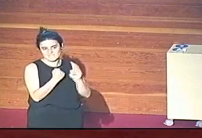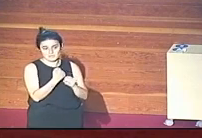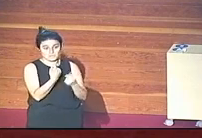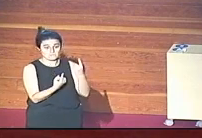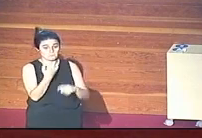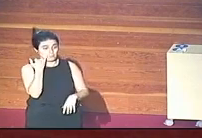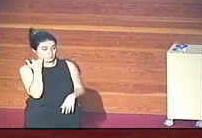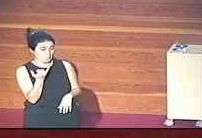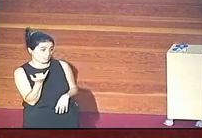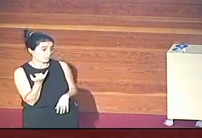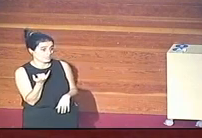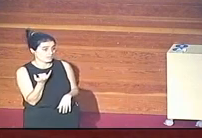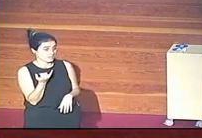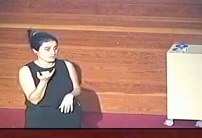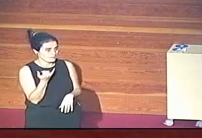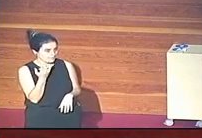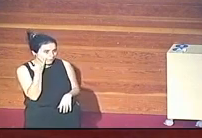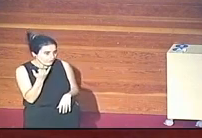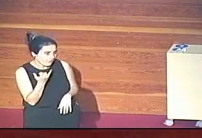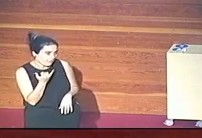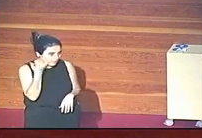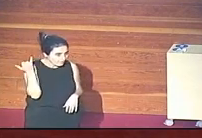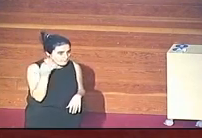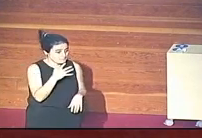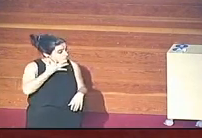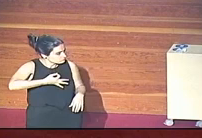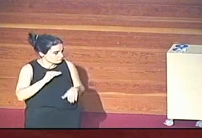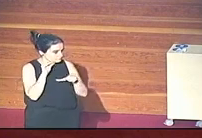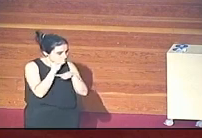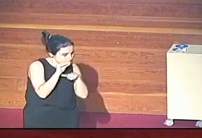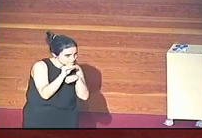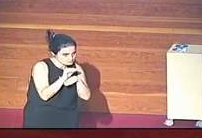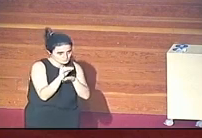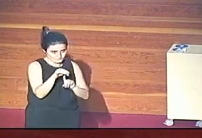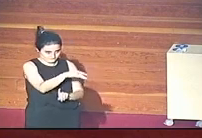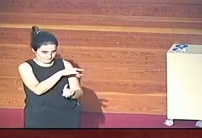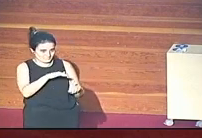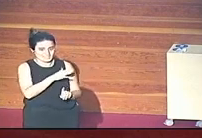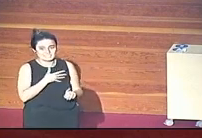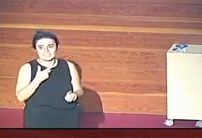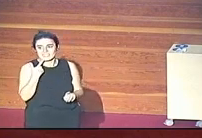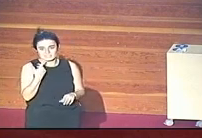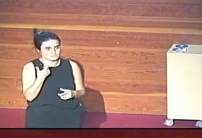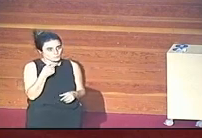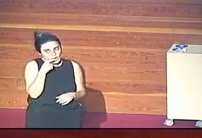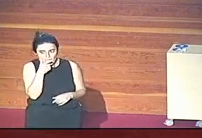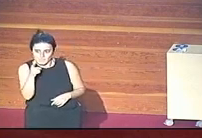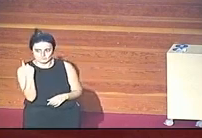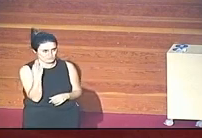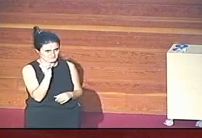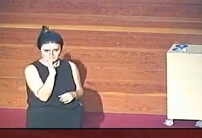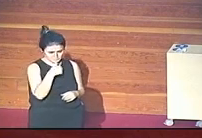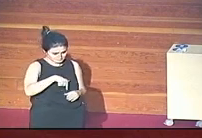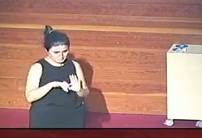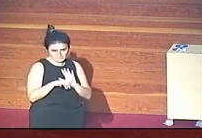aparentemente y está conservando la biodiversidad bueno pues eso no nos tenemos que ir muy lejos y lo tenemos